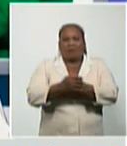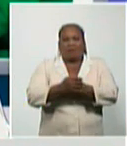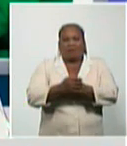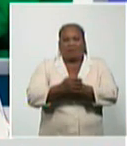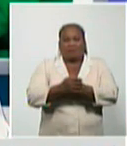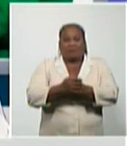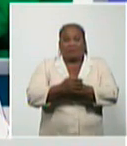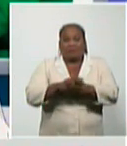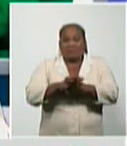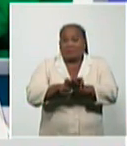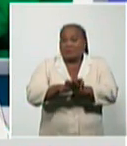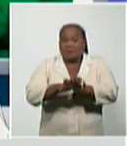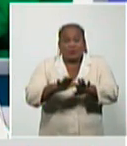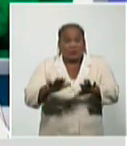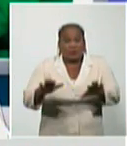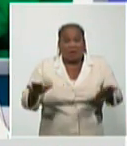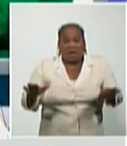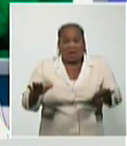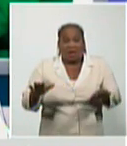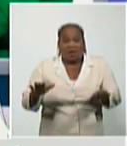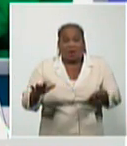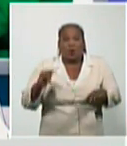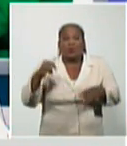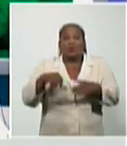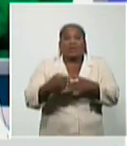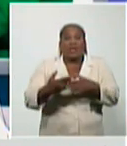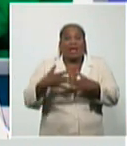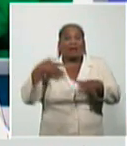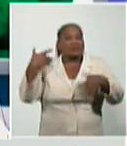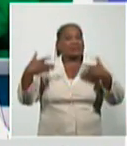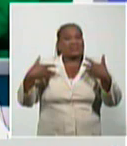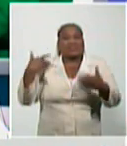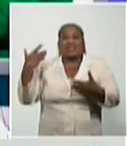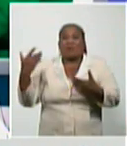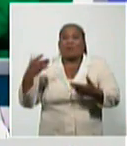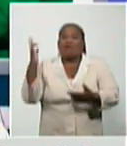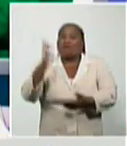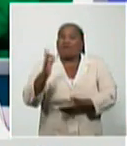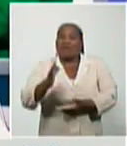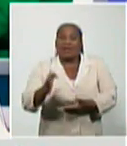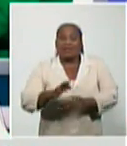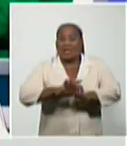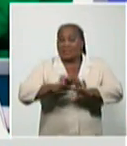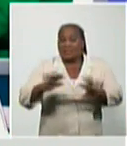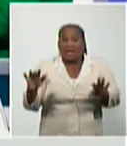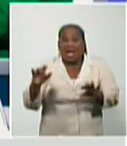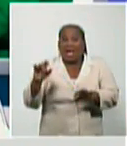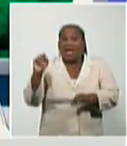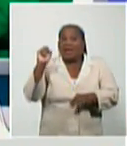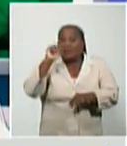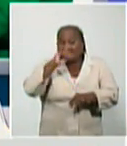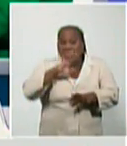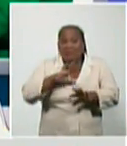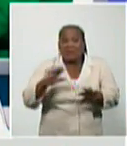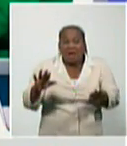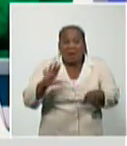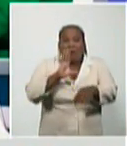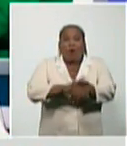ya un día podamos festejar el hecho de que la enfermedad está controlada en Cuba, en el